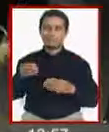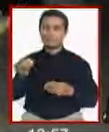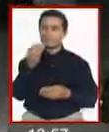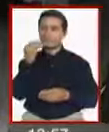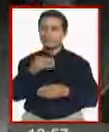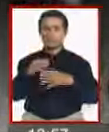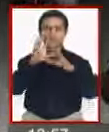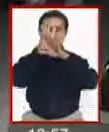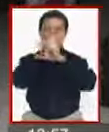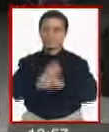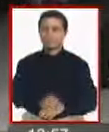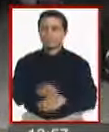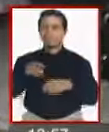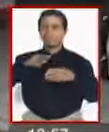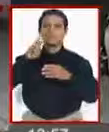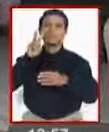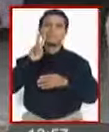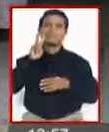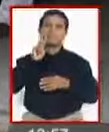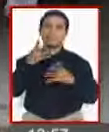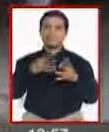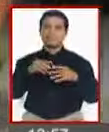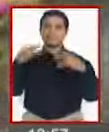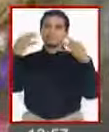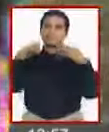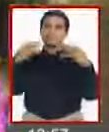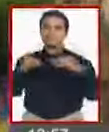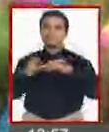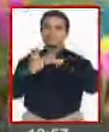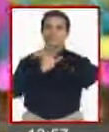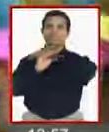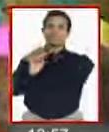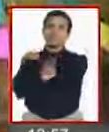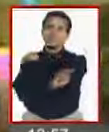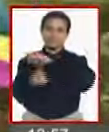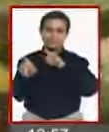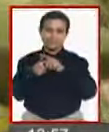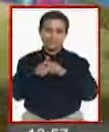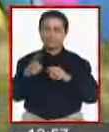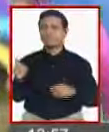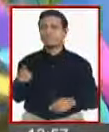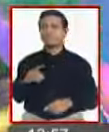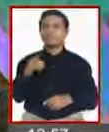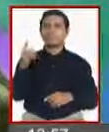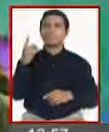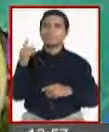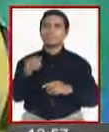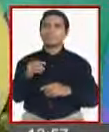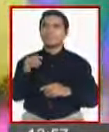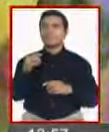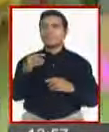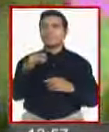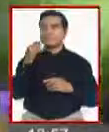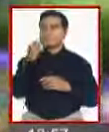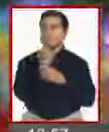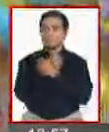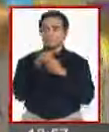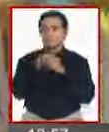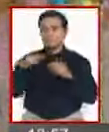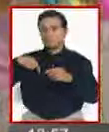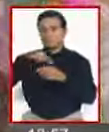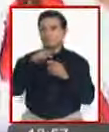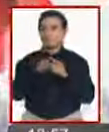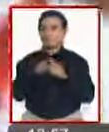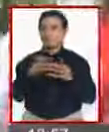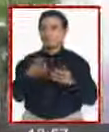las costumbres y los vinitos. La fiesta de comadres, otra fiesta, los comadres son nuestros bombones.